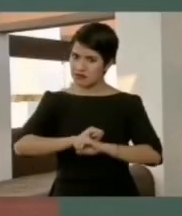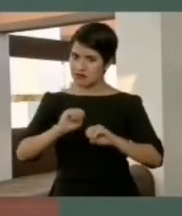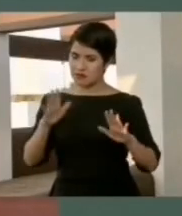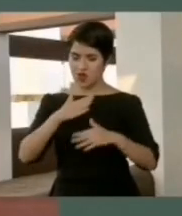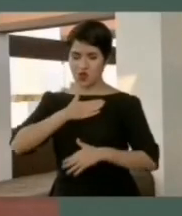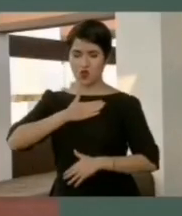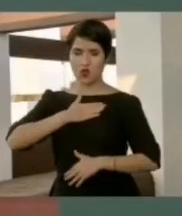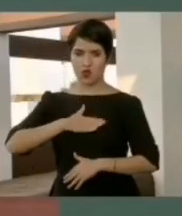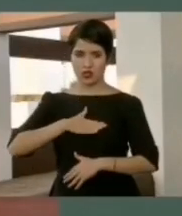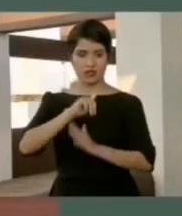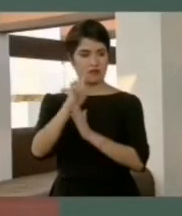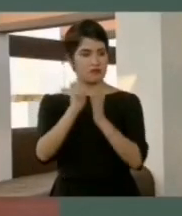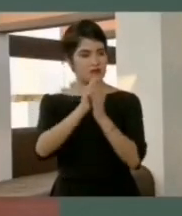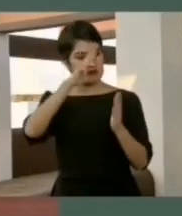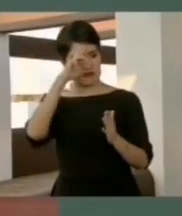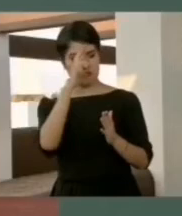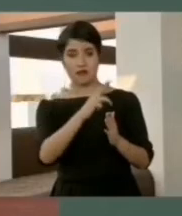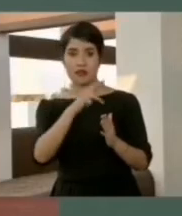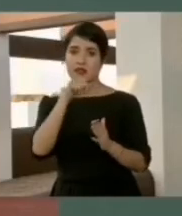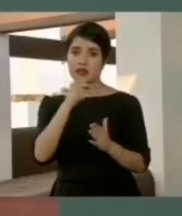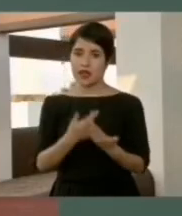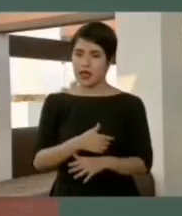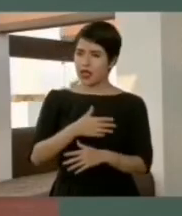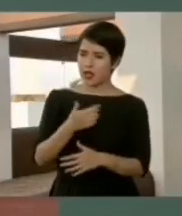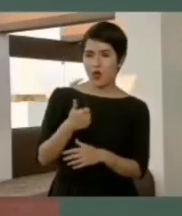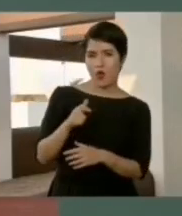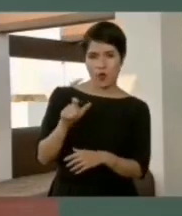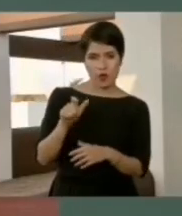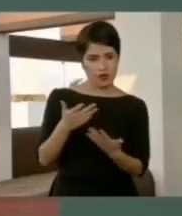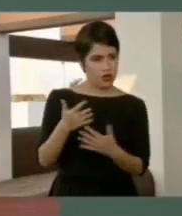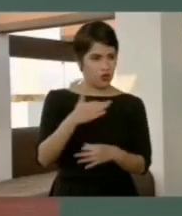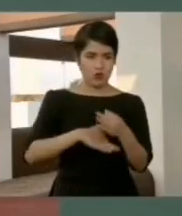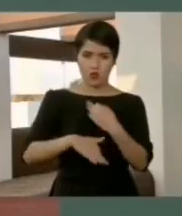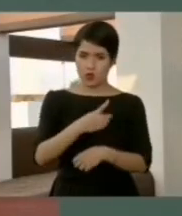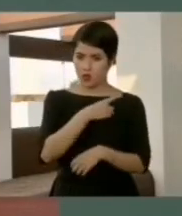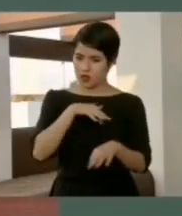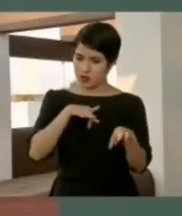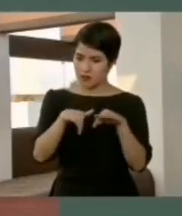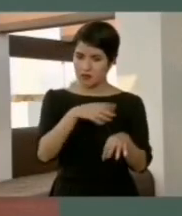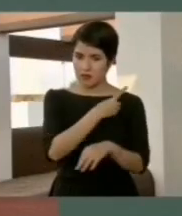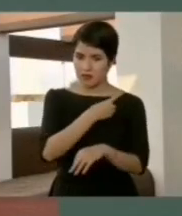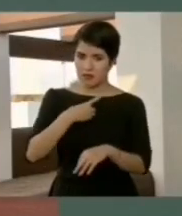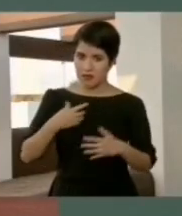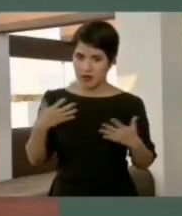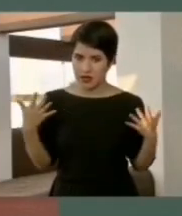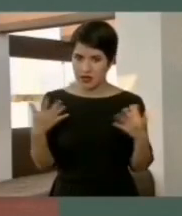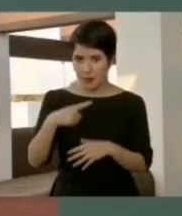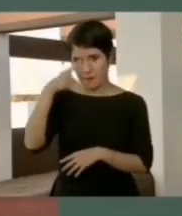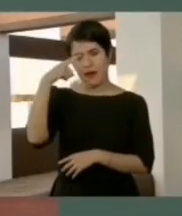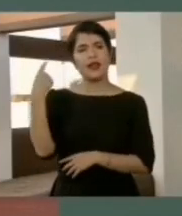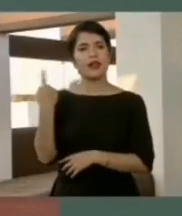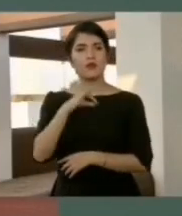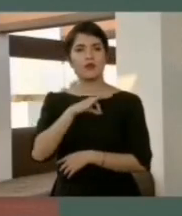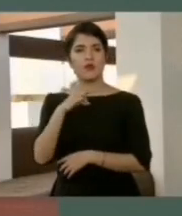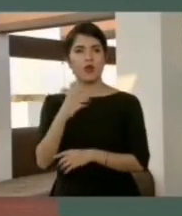justicia en todos y cada uno de los actos que correspondan a sus facultades con el fin de alcanzar los nobles objetivos